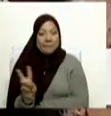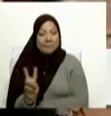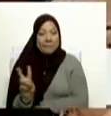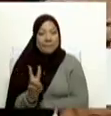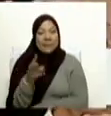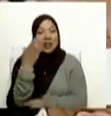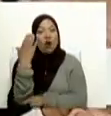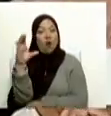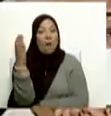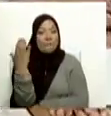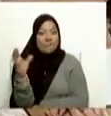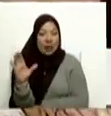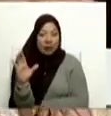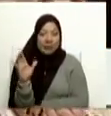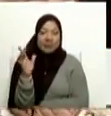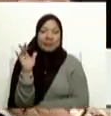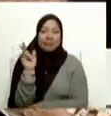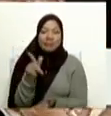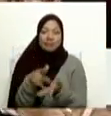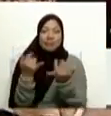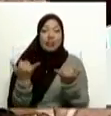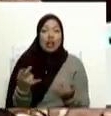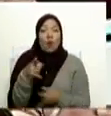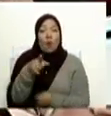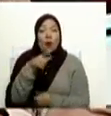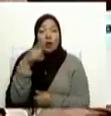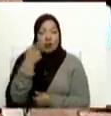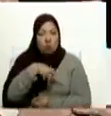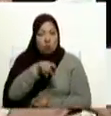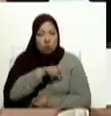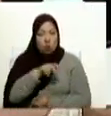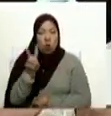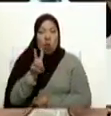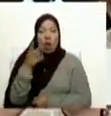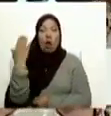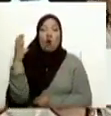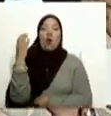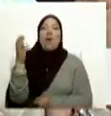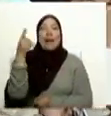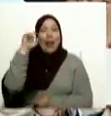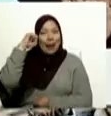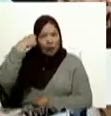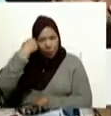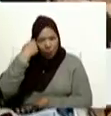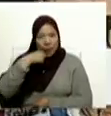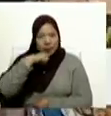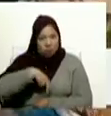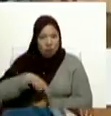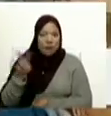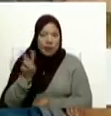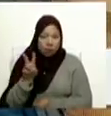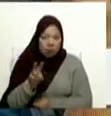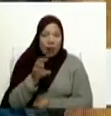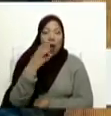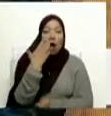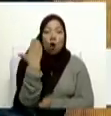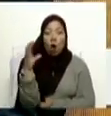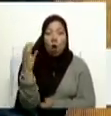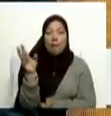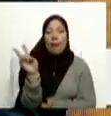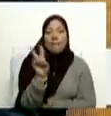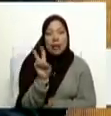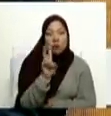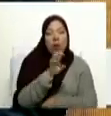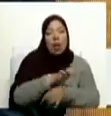colombiano vale decir que estamos en el contexto de la gran República de Colombia y ya para la fecha se había liberado